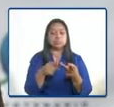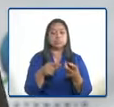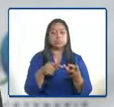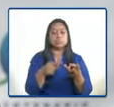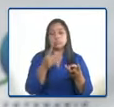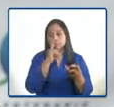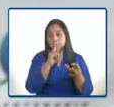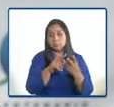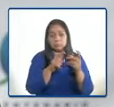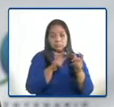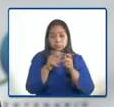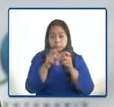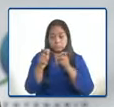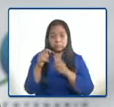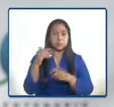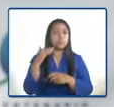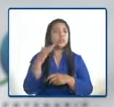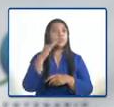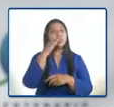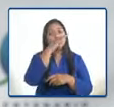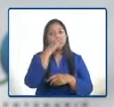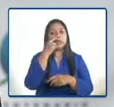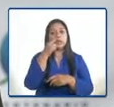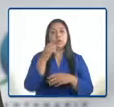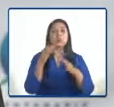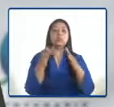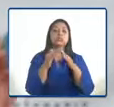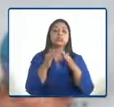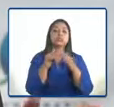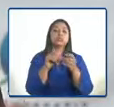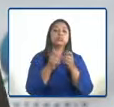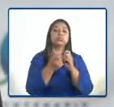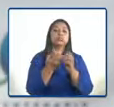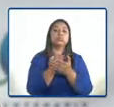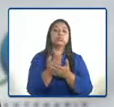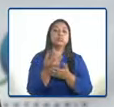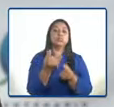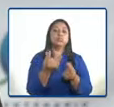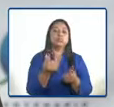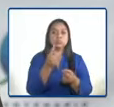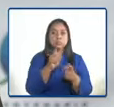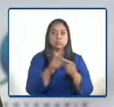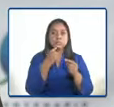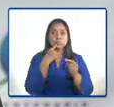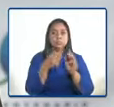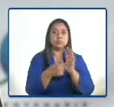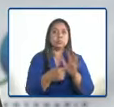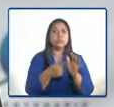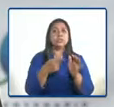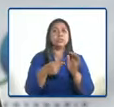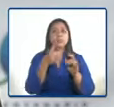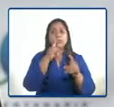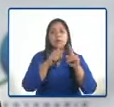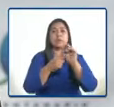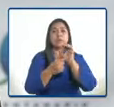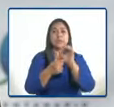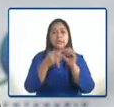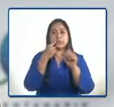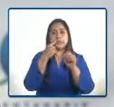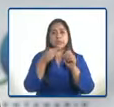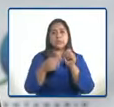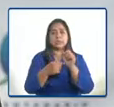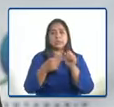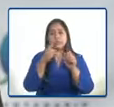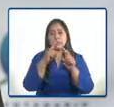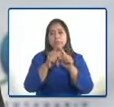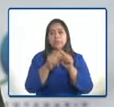ha coordinado en Fuerza Aérea Guatemalteca una casa de cambio. Hace poco se acaba de hacer la inauguración junto al presidente de la República, el doctor